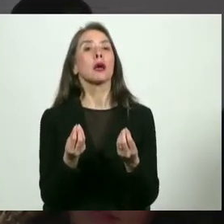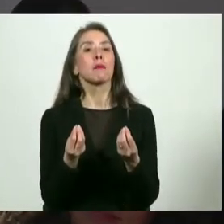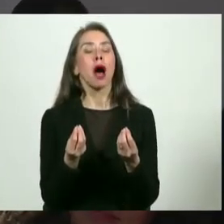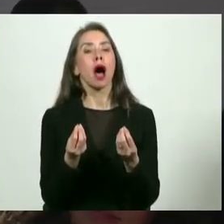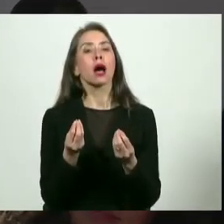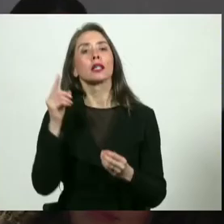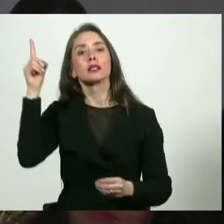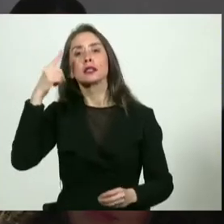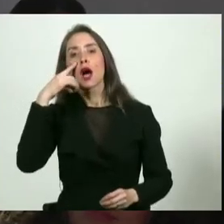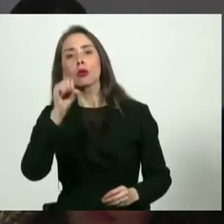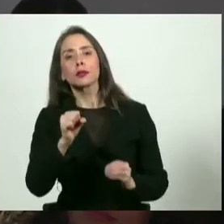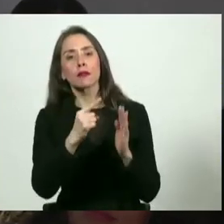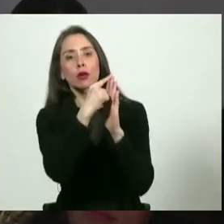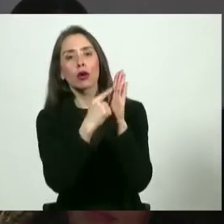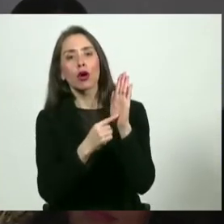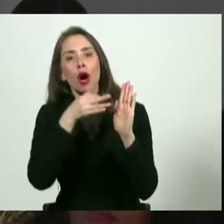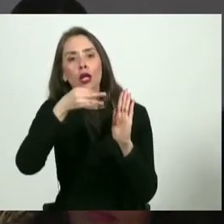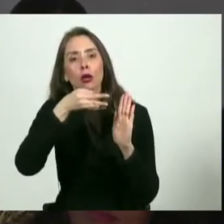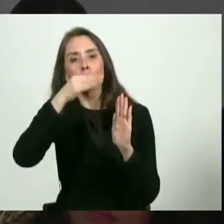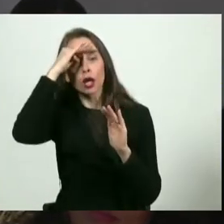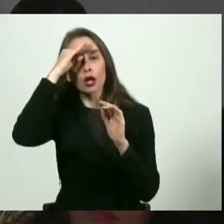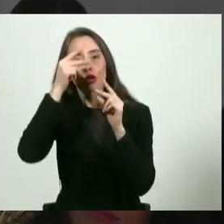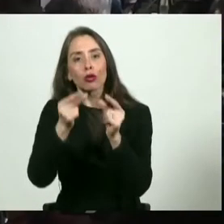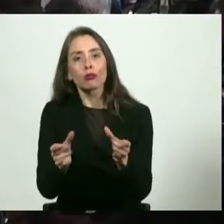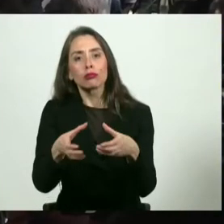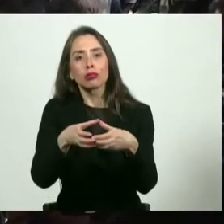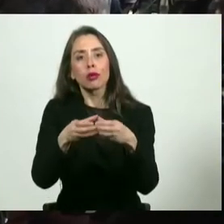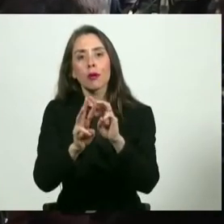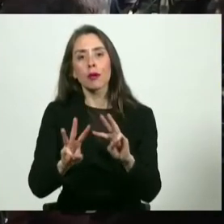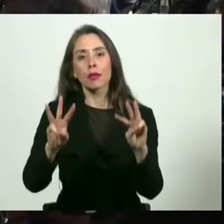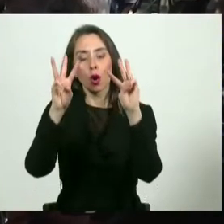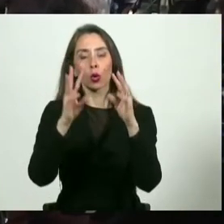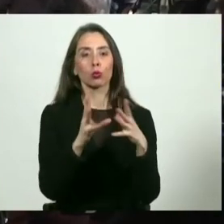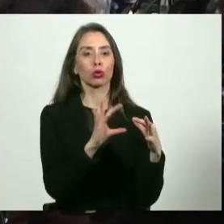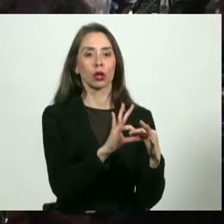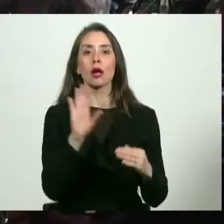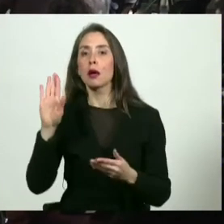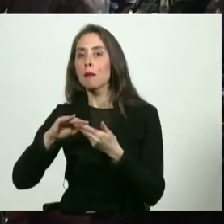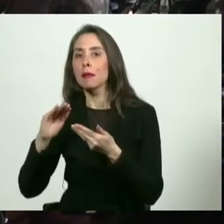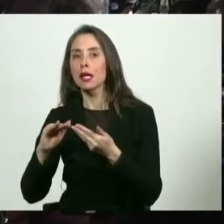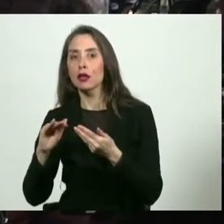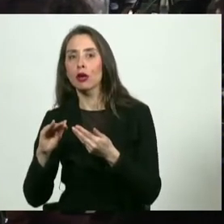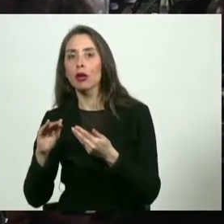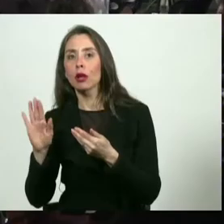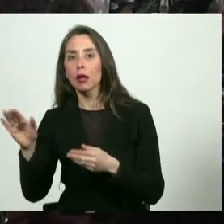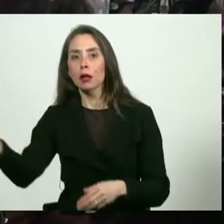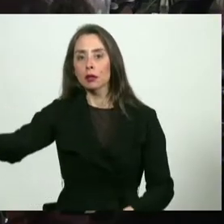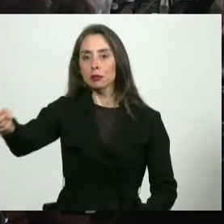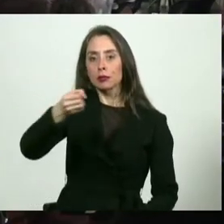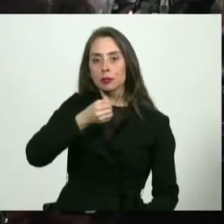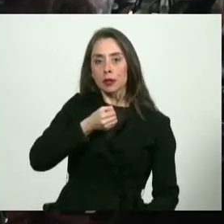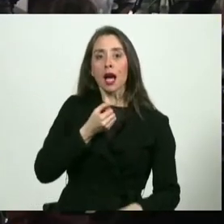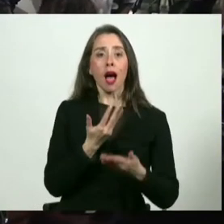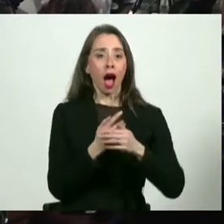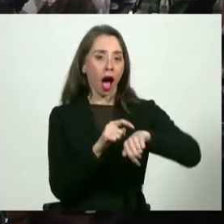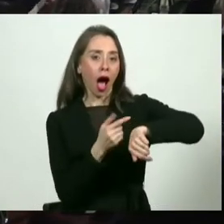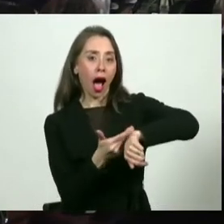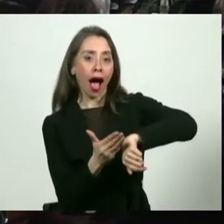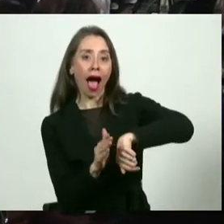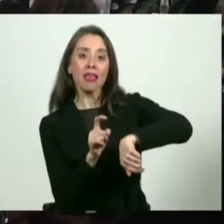del examen del Estado de Chile en Ginebra durante el 2016. Me gustaría saber si tiene